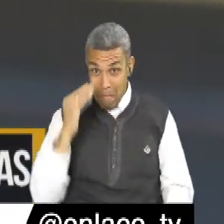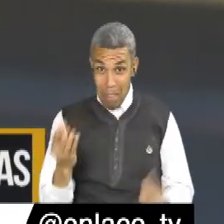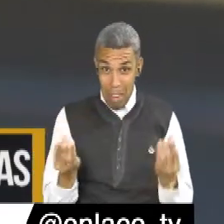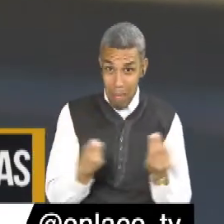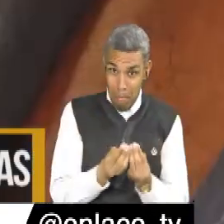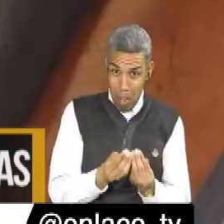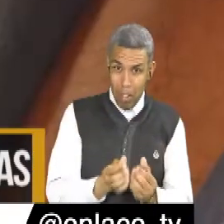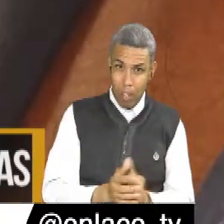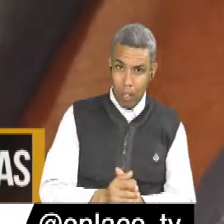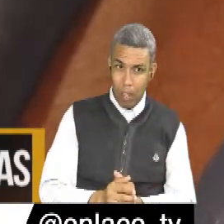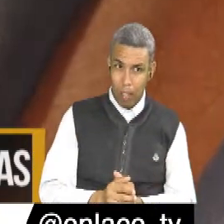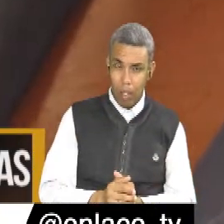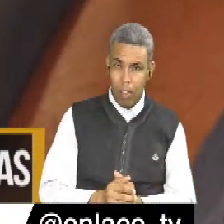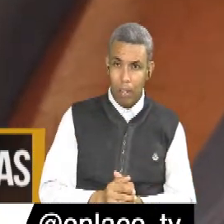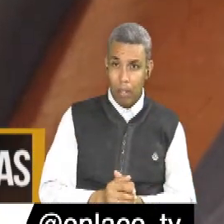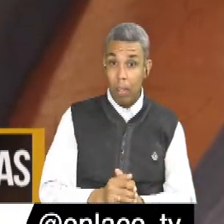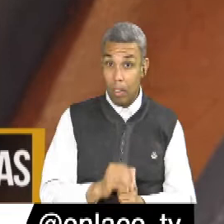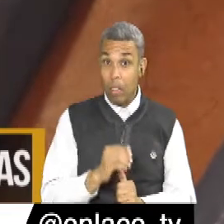de armas. Sí,